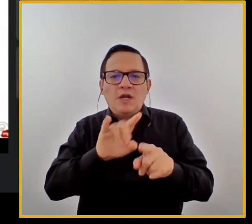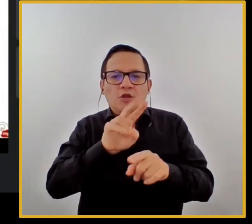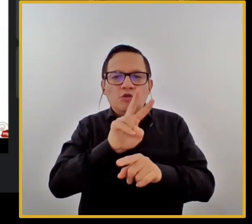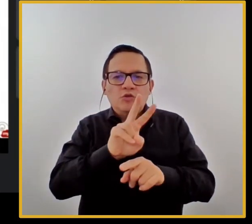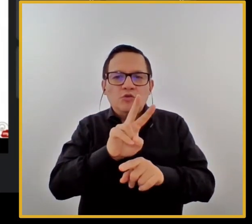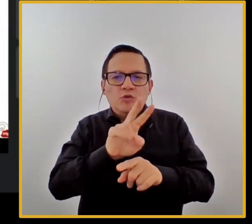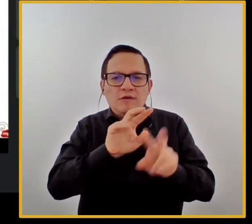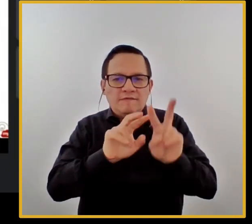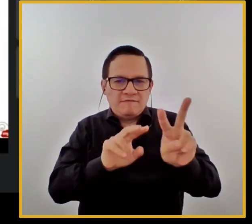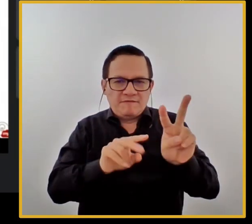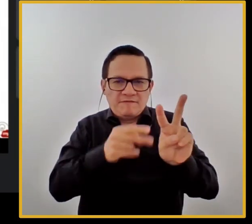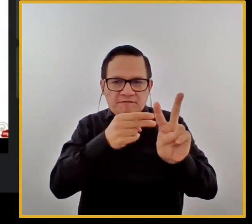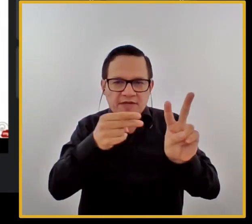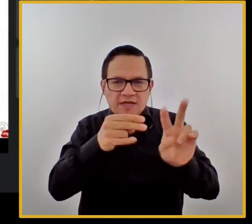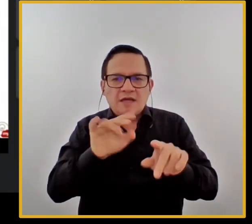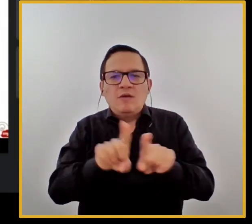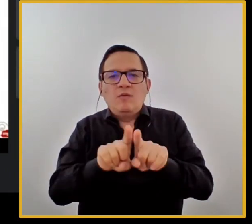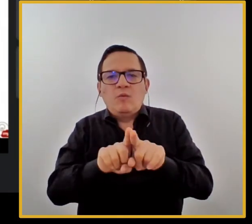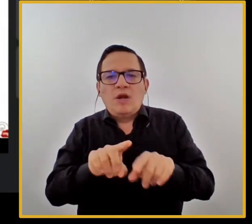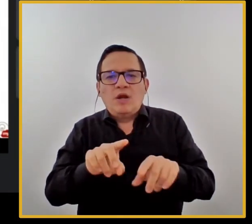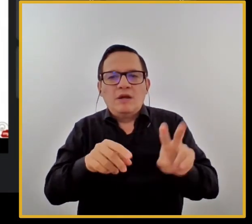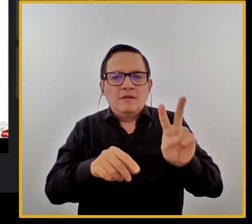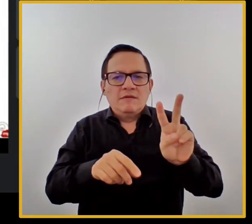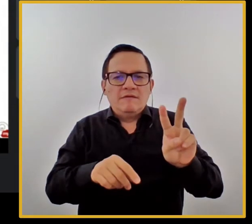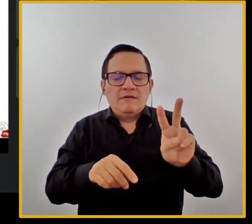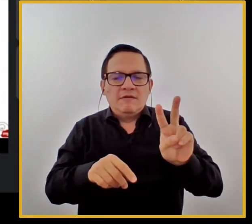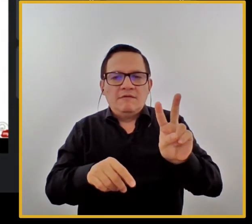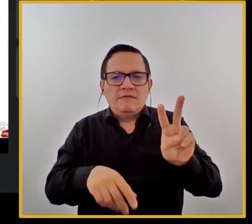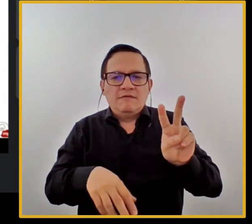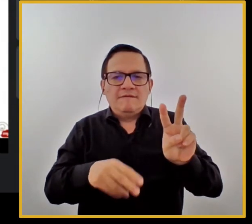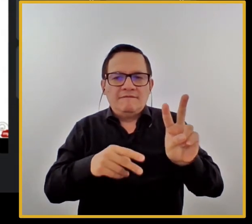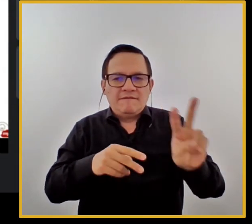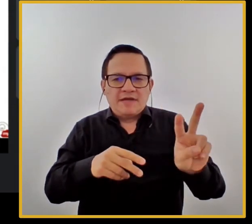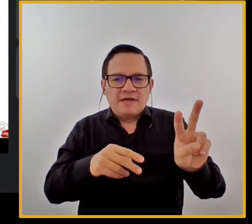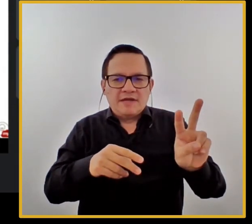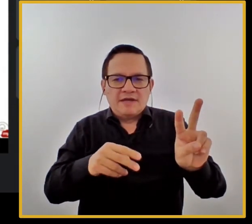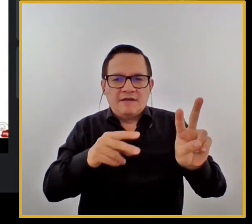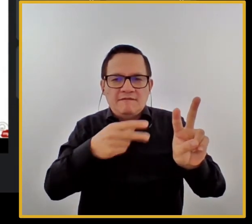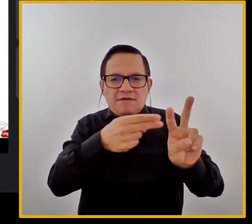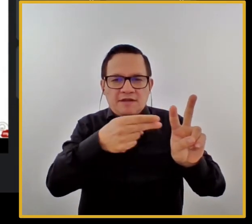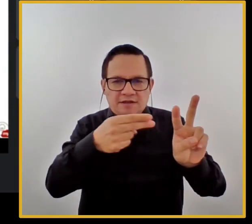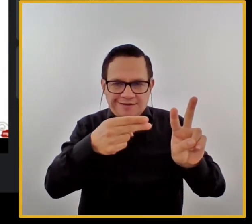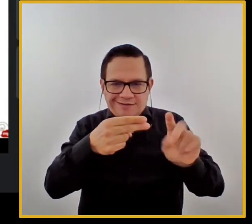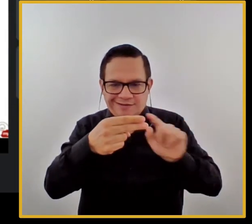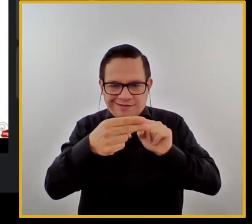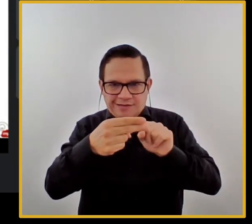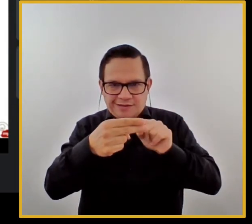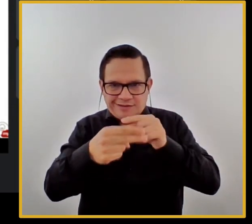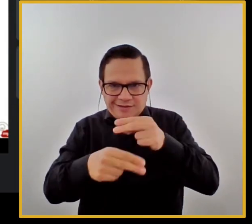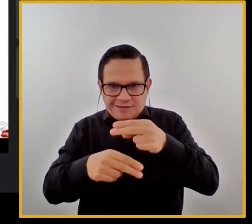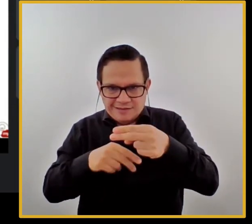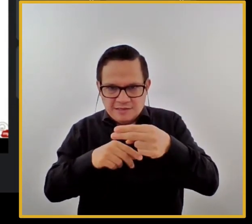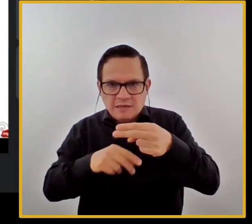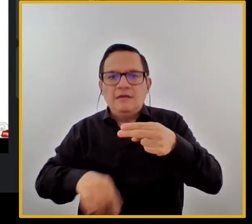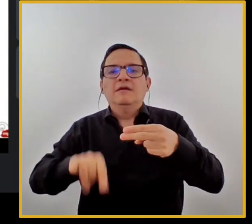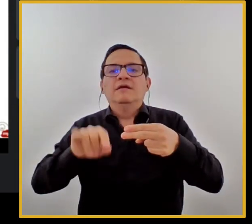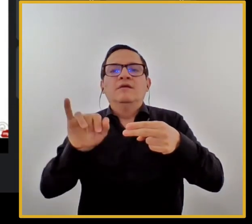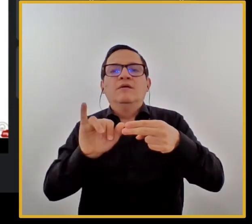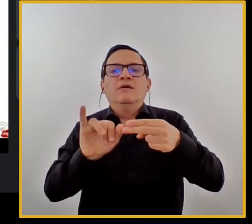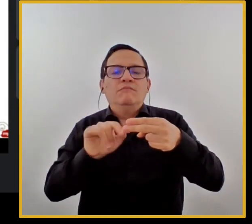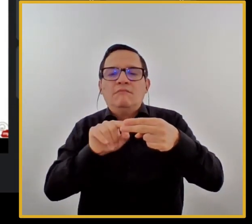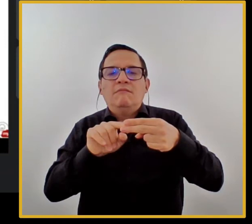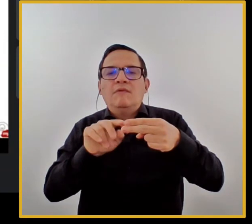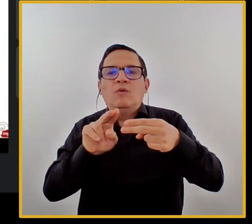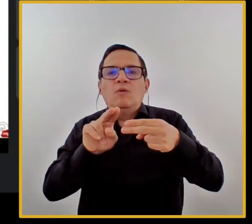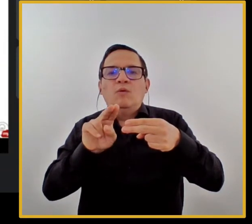¿cierto? Sí, 2U al cuadrado más 1. Perfecto. Entonces tú das como dv igual a 4U de